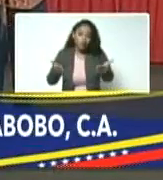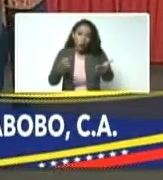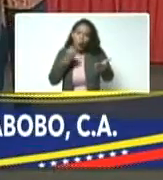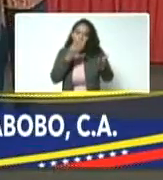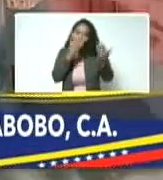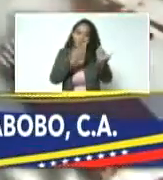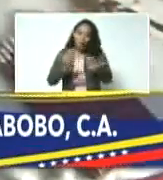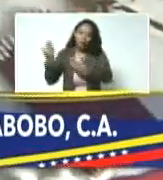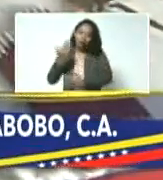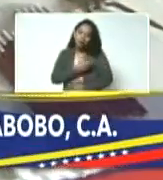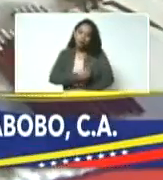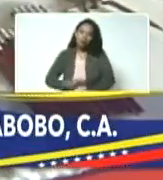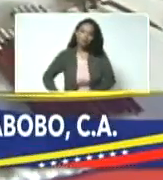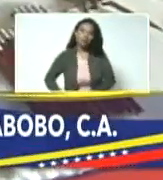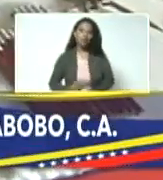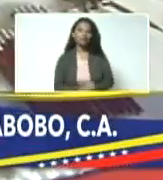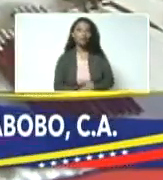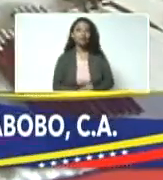adelante, presidente.